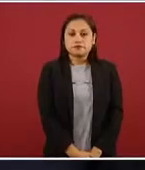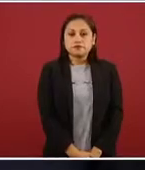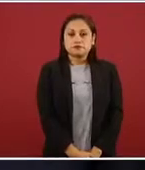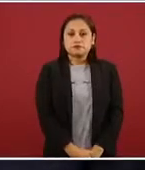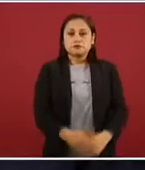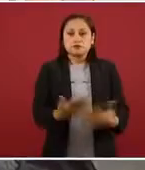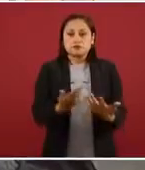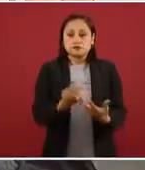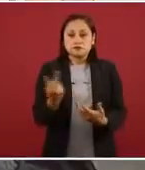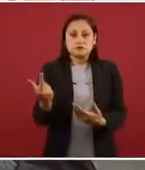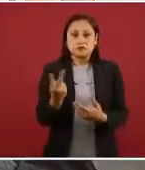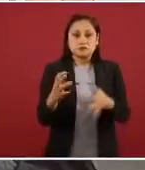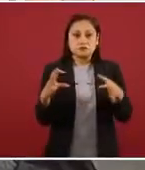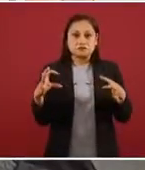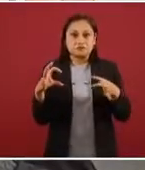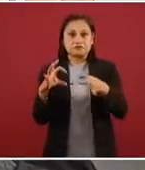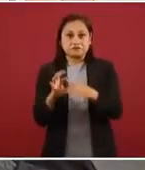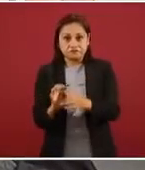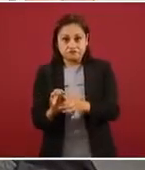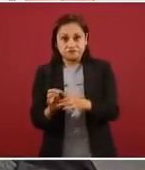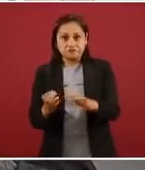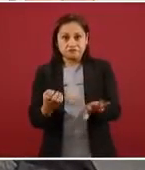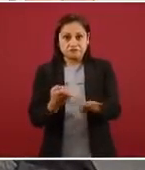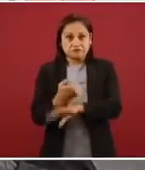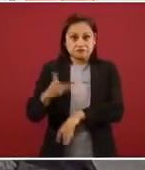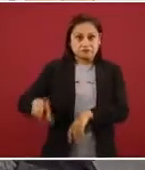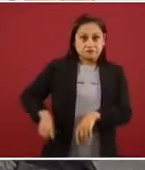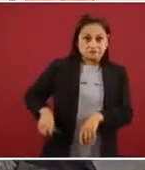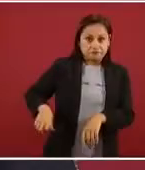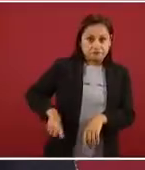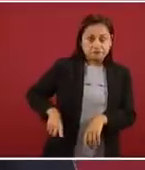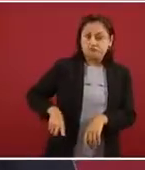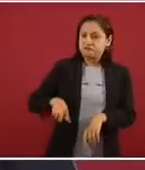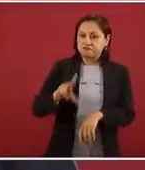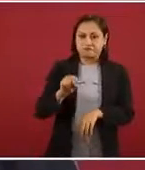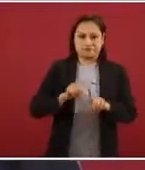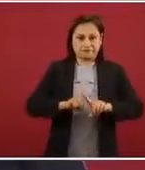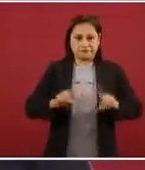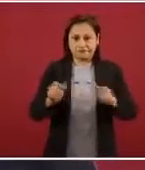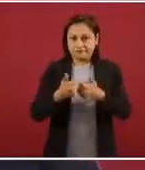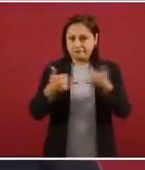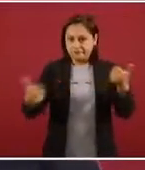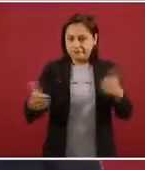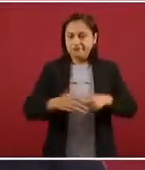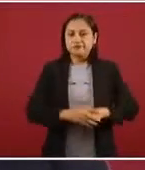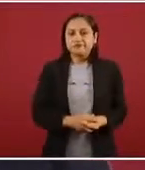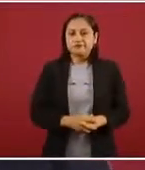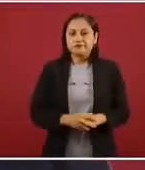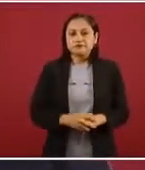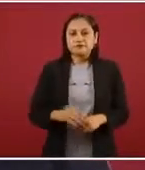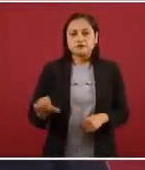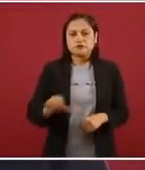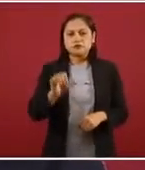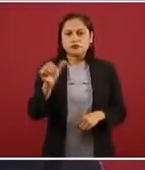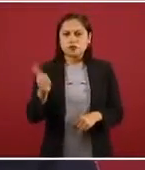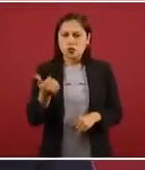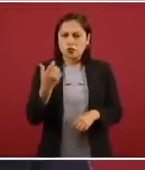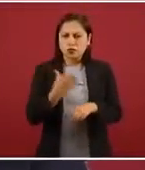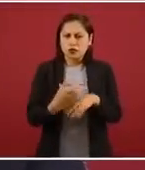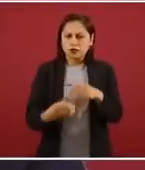dependiente del gobierno del estado. Sobre lo otro, es la primera vez que tengo